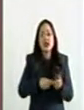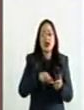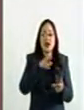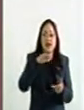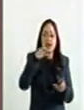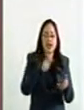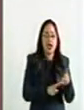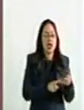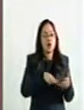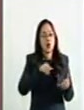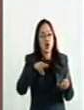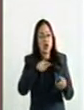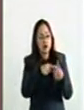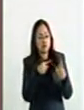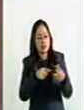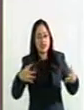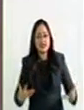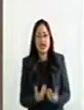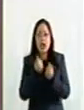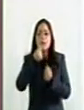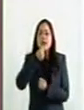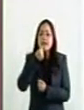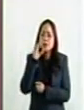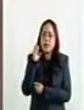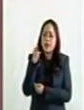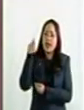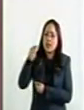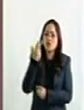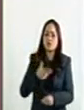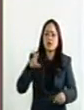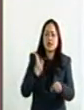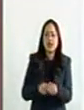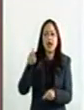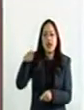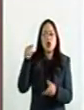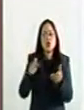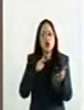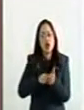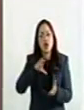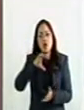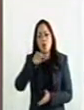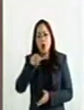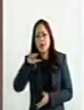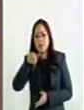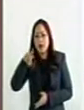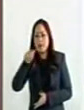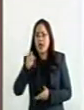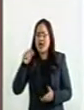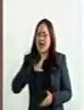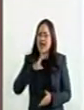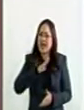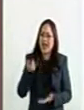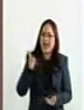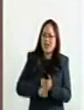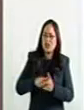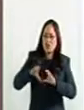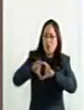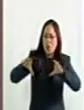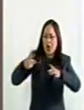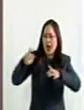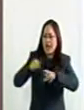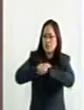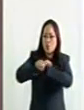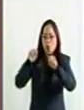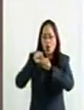quienes rescataron a una veintena de bebés en el hospital Materno-Infantil de Coajimalpa, incendiado por el estallido de una pipa de gas.